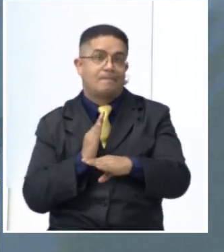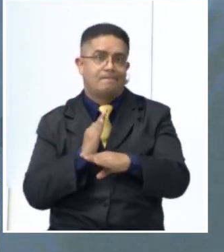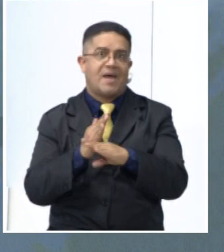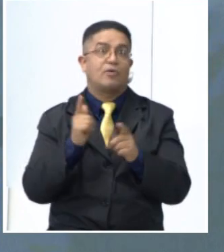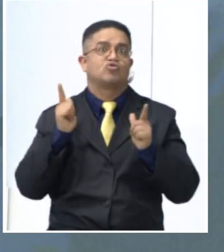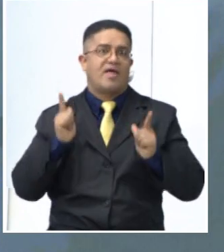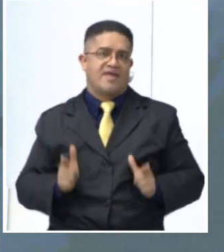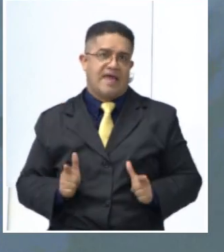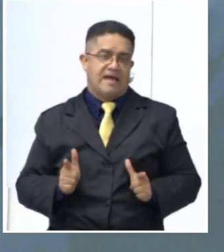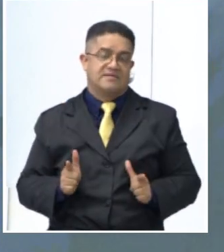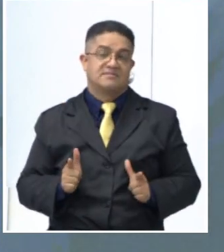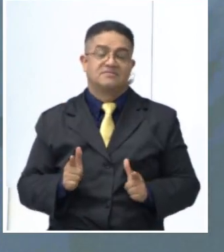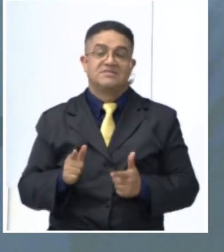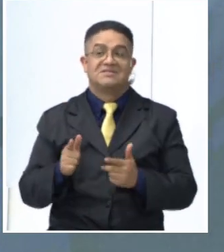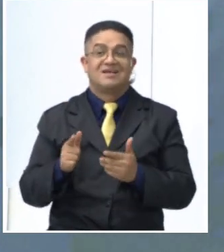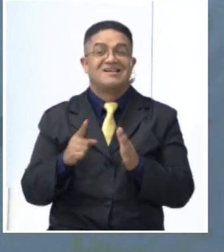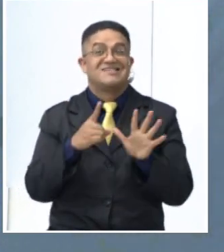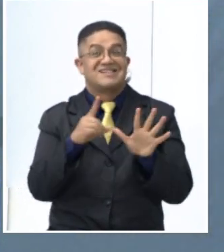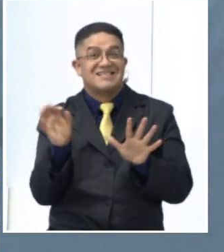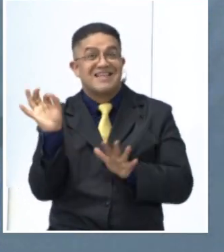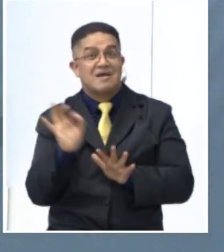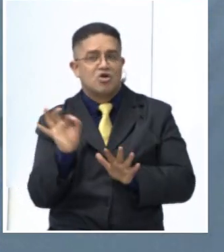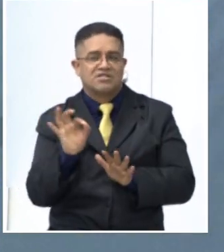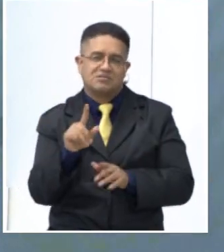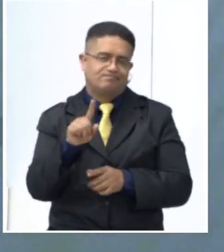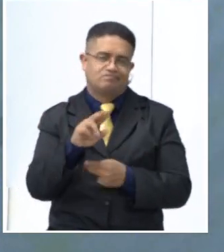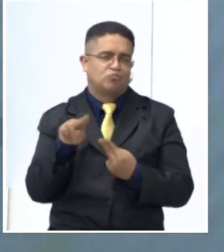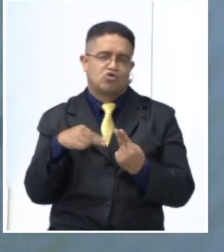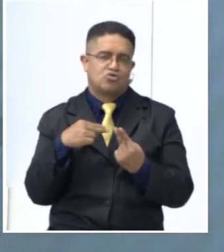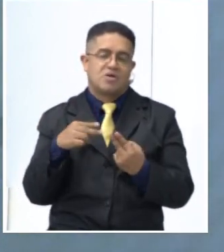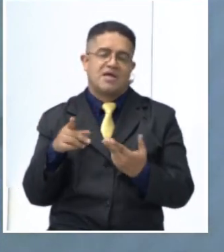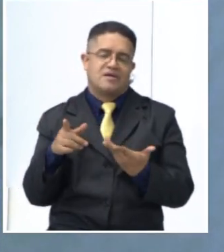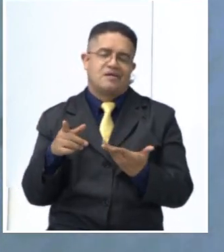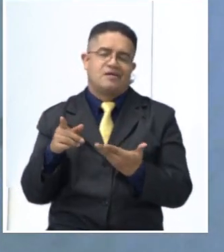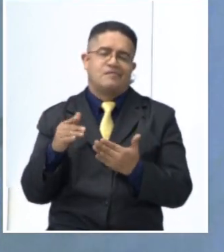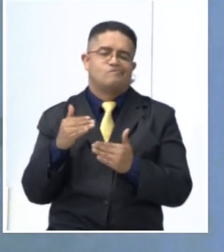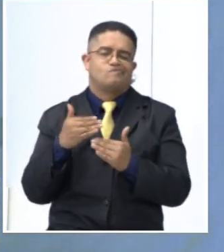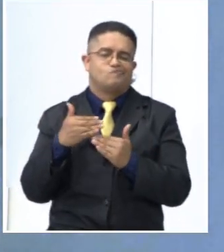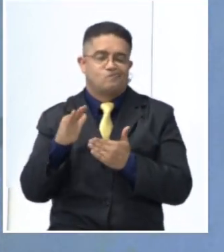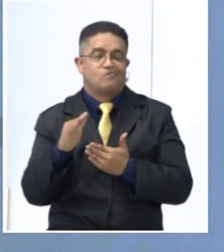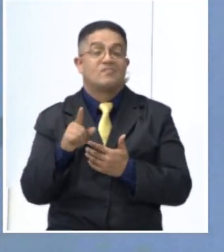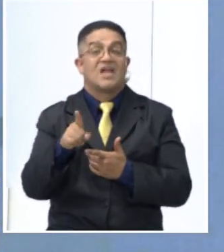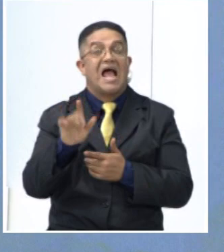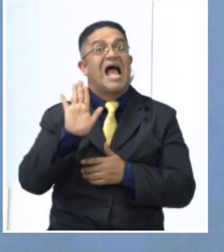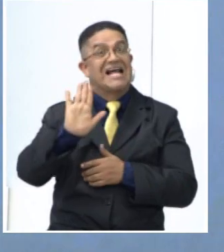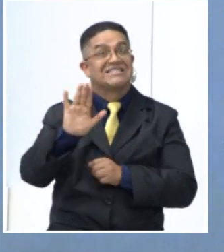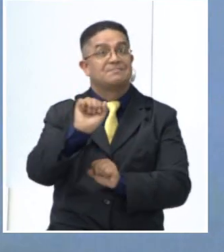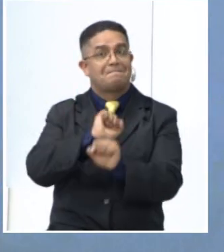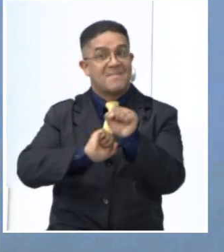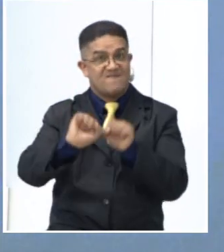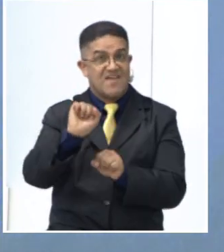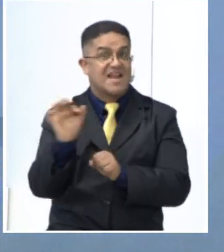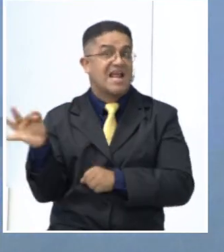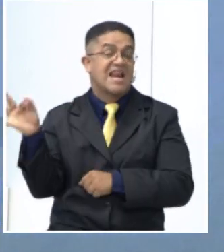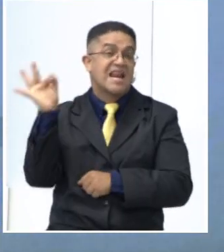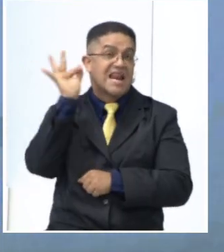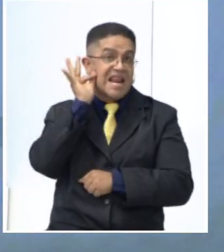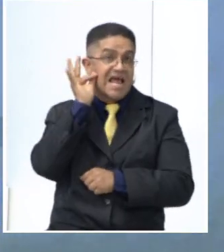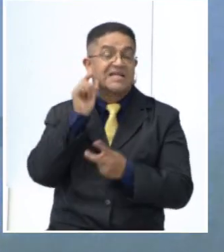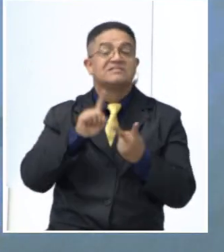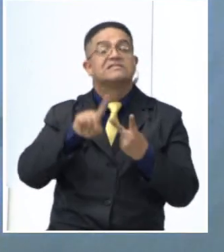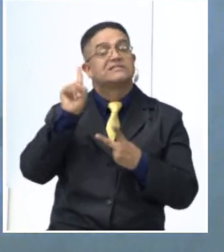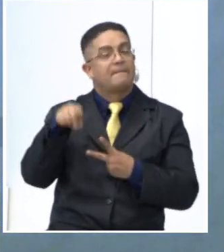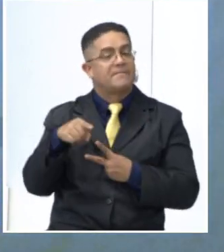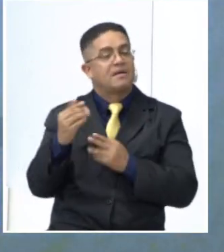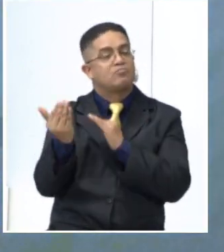descanso y no más de 60% del volumen. Con eso estamos previniendo tanto la parte infecciosa como la parte auditiva, que